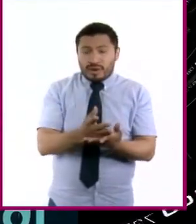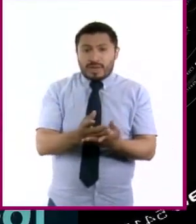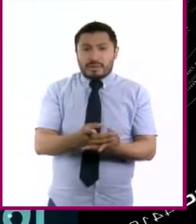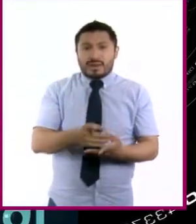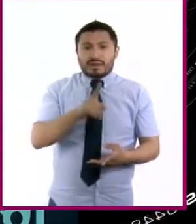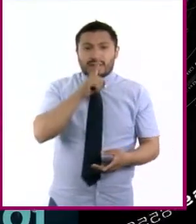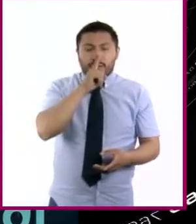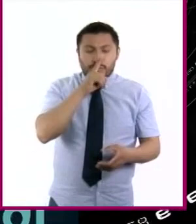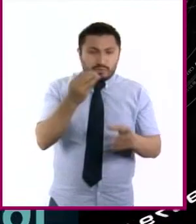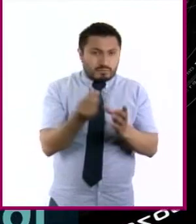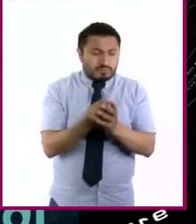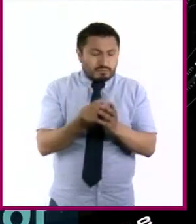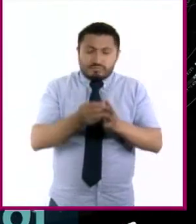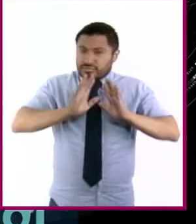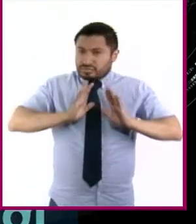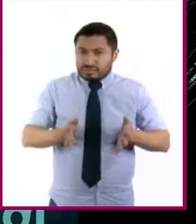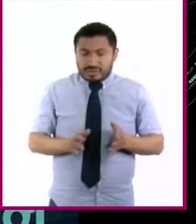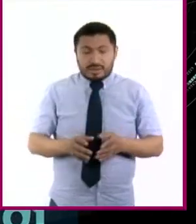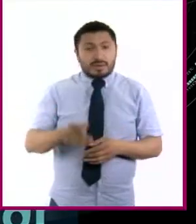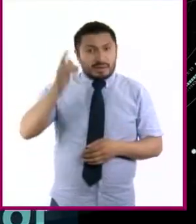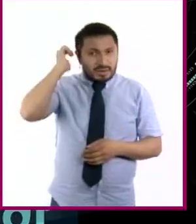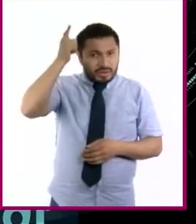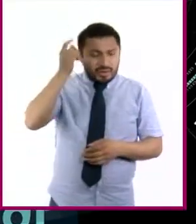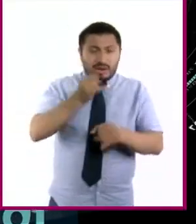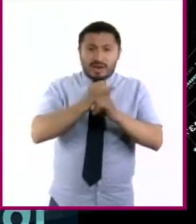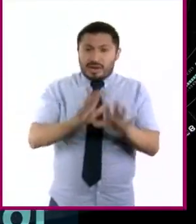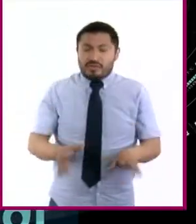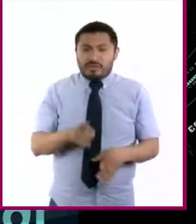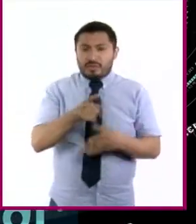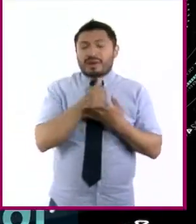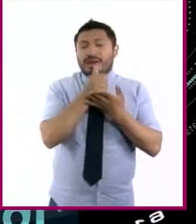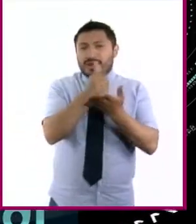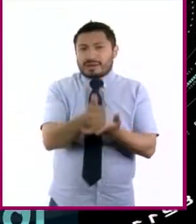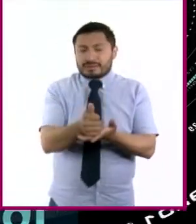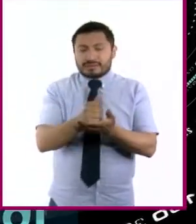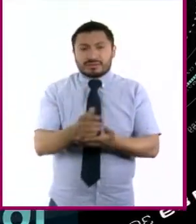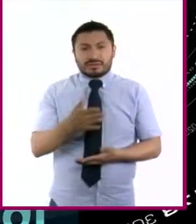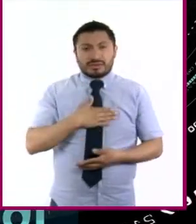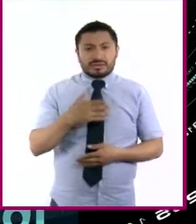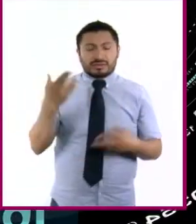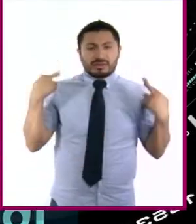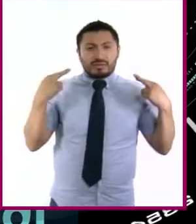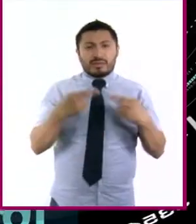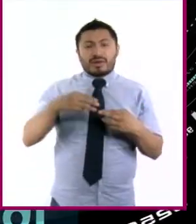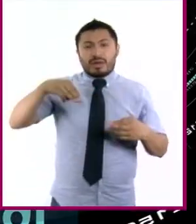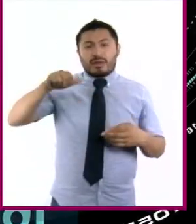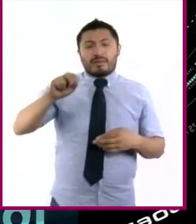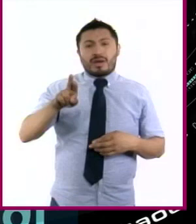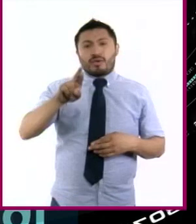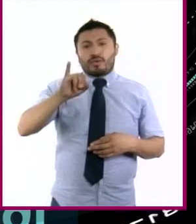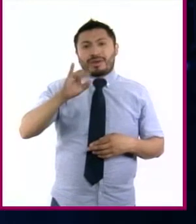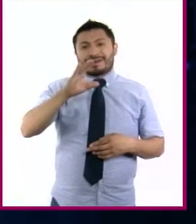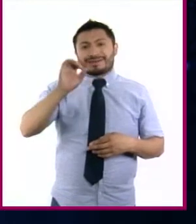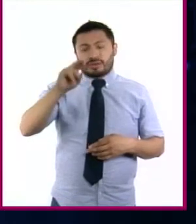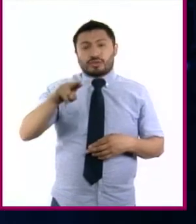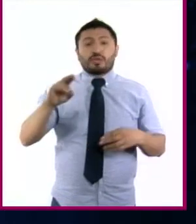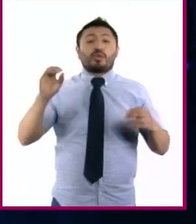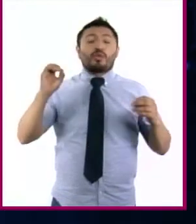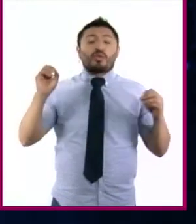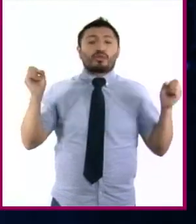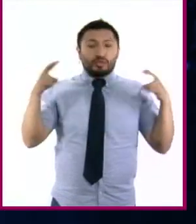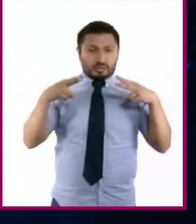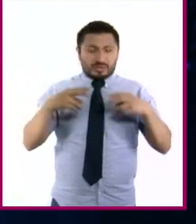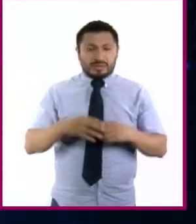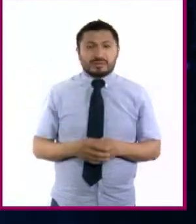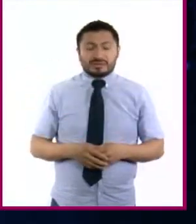confidencial. Espero que esta información te haya ayudado. Yo soy el profesor Mauricio. Nos vemos hasta la próxima. Vale la